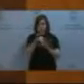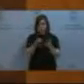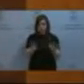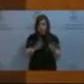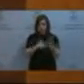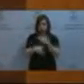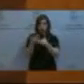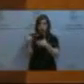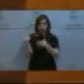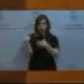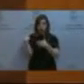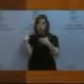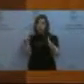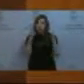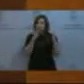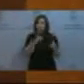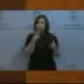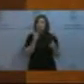hace solo caso